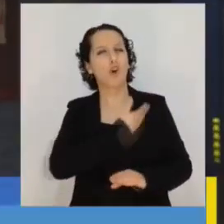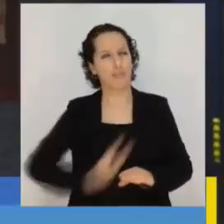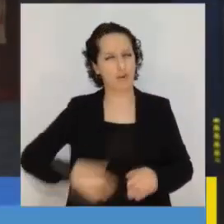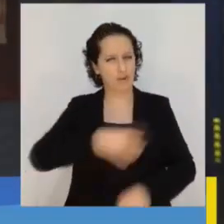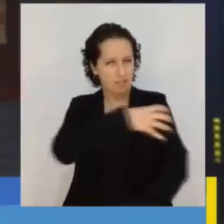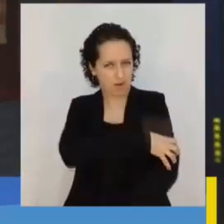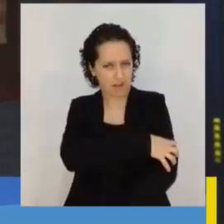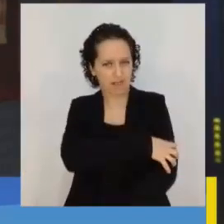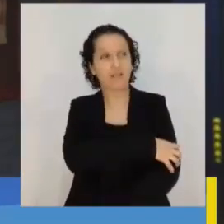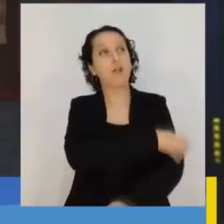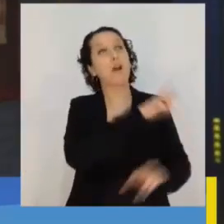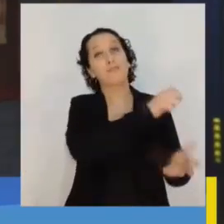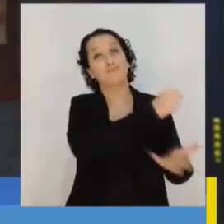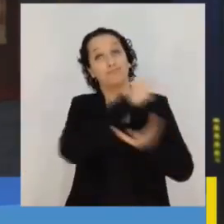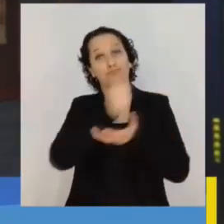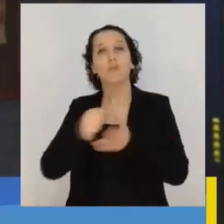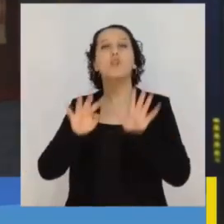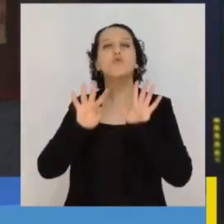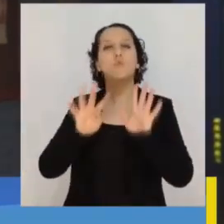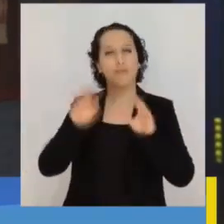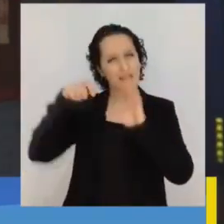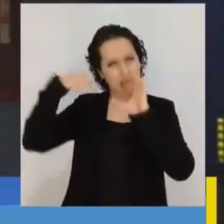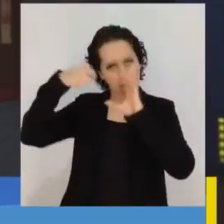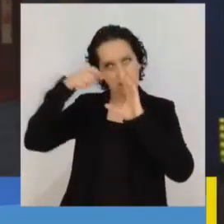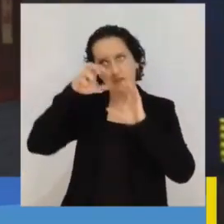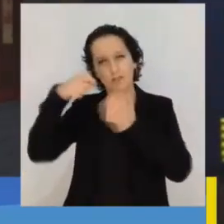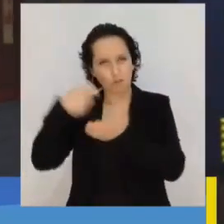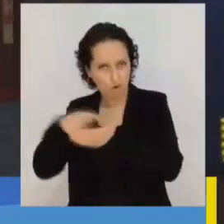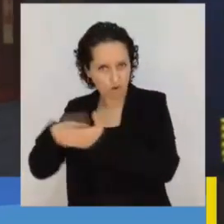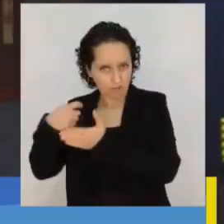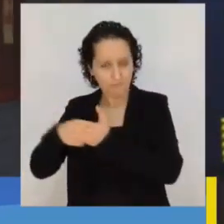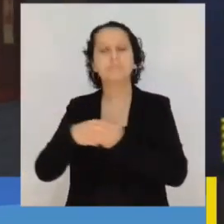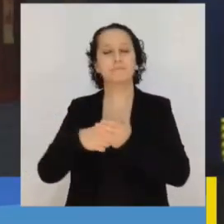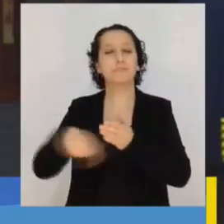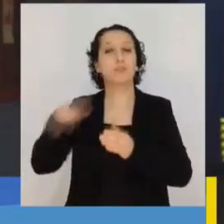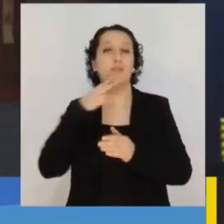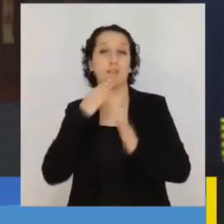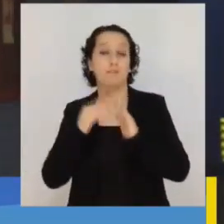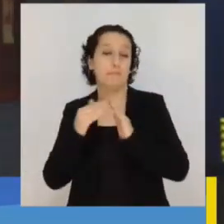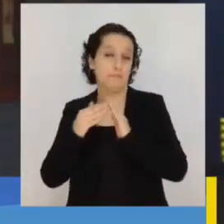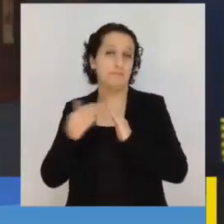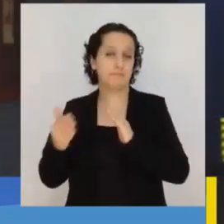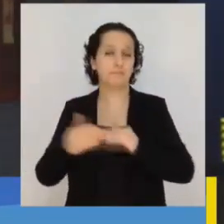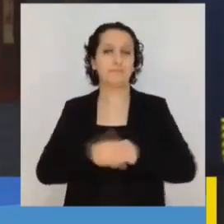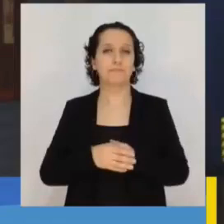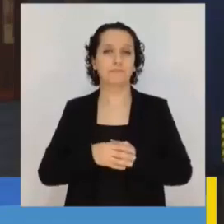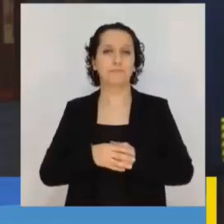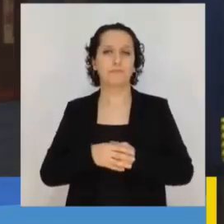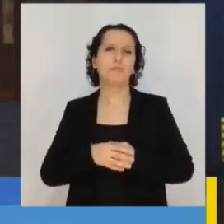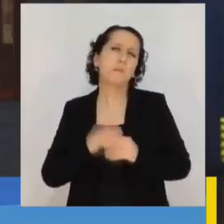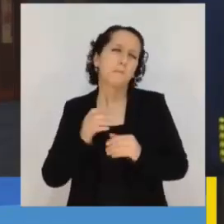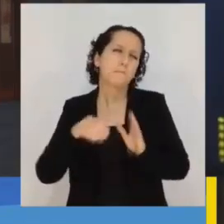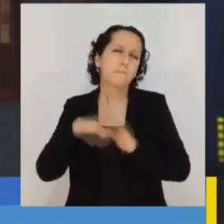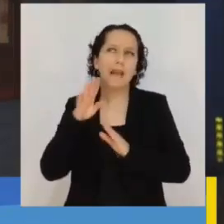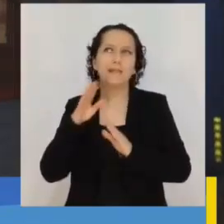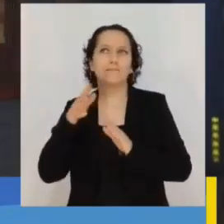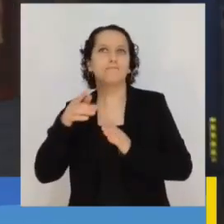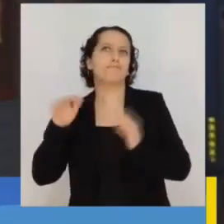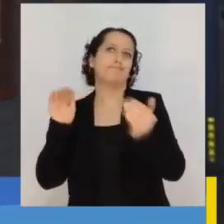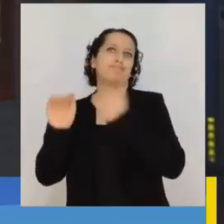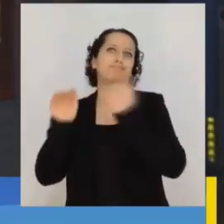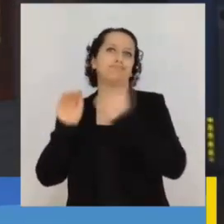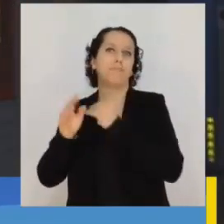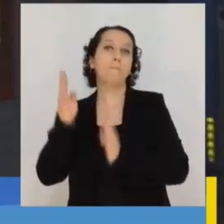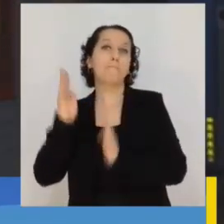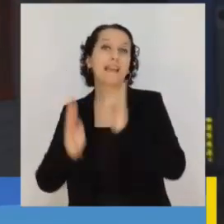poder financiar 9 cámaras de seguridad en el lugar donde ellos viven. Estamos al lado de la principal o una de las principales arterias de Concepción,